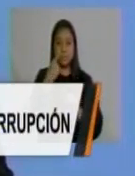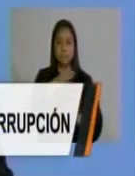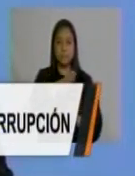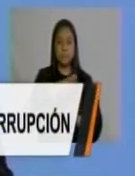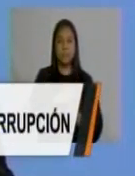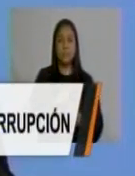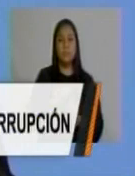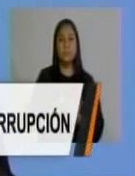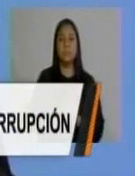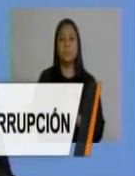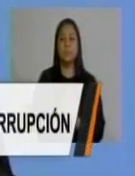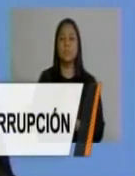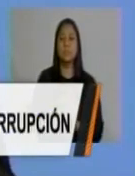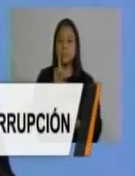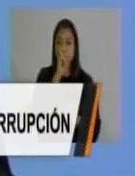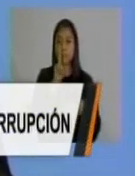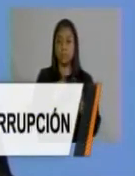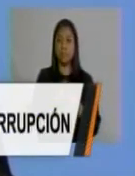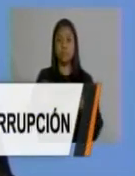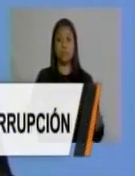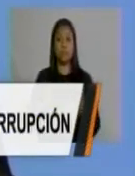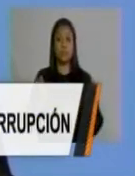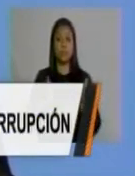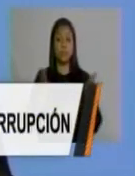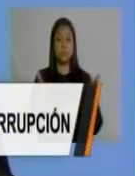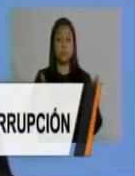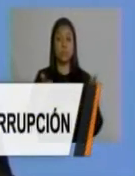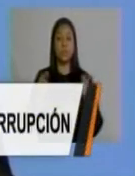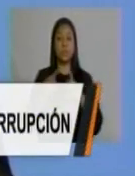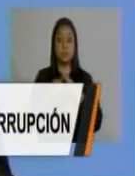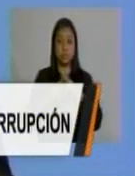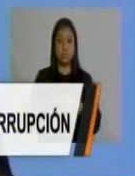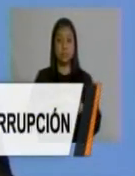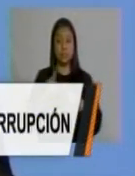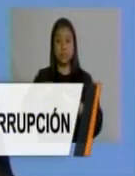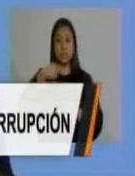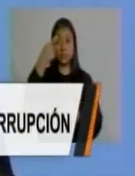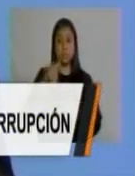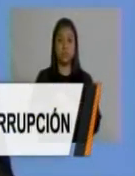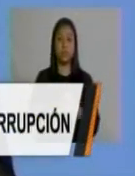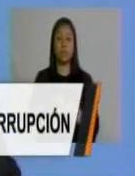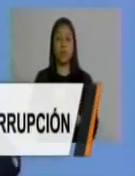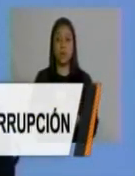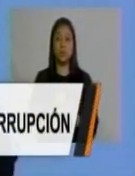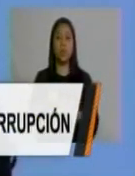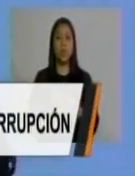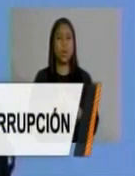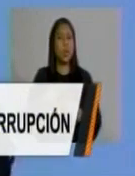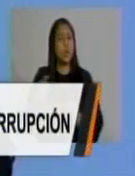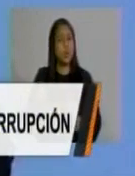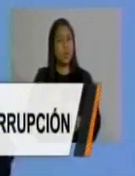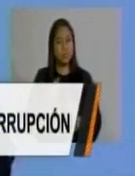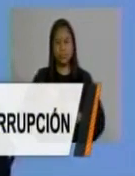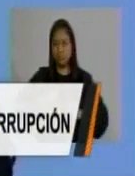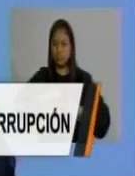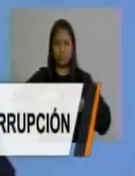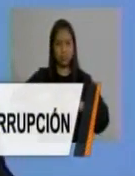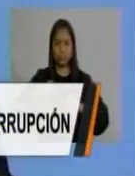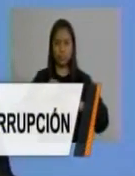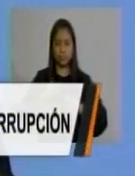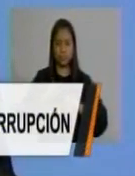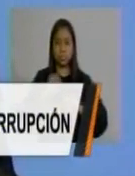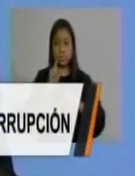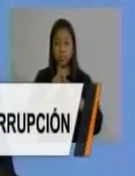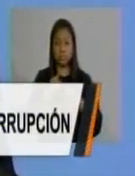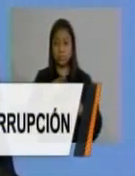ilícitos. También promoveremos a partir del año entrante con todo nuestro dinamismo y nuestra